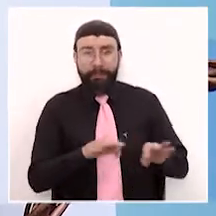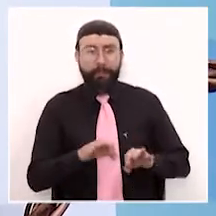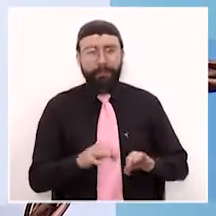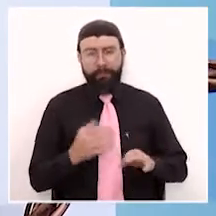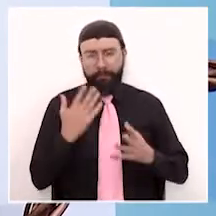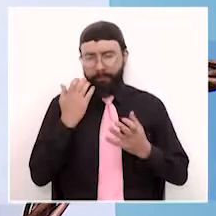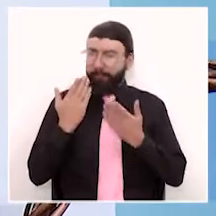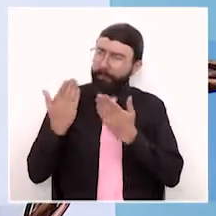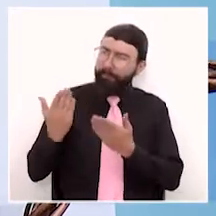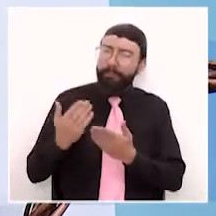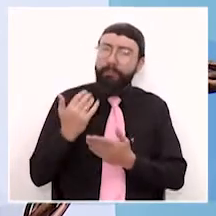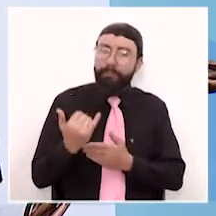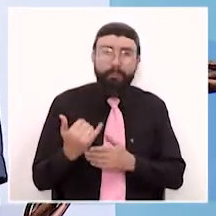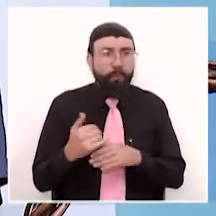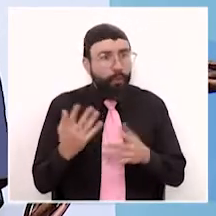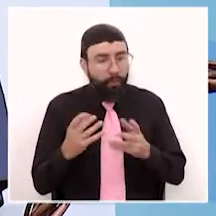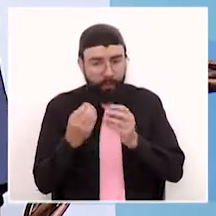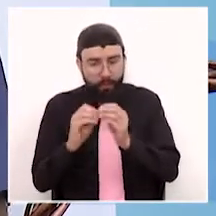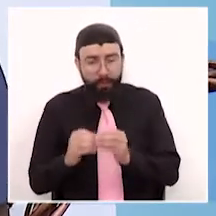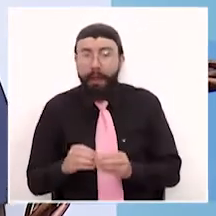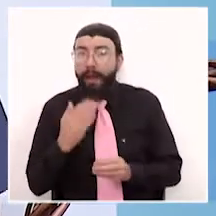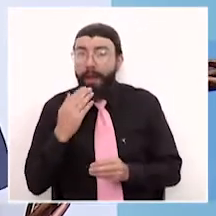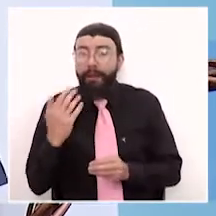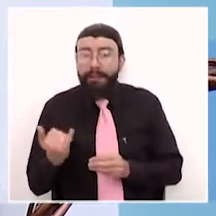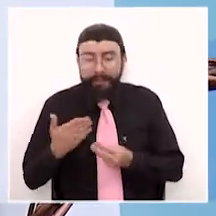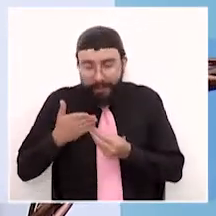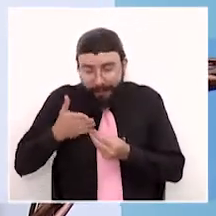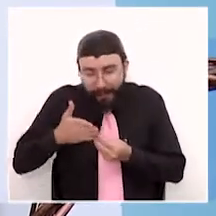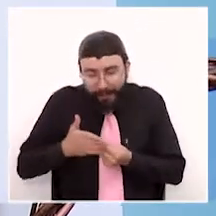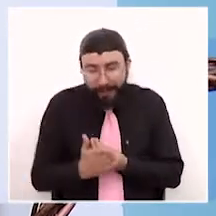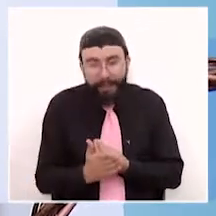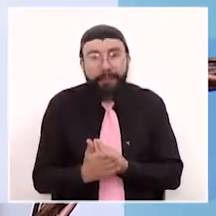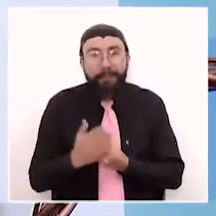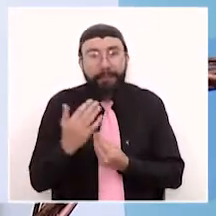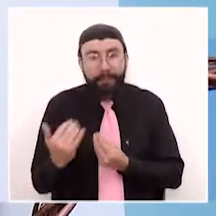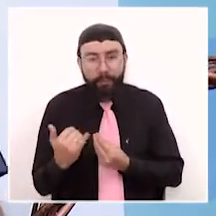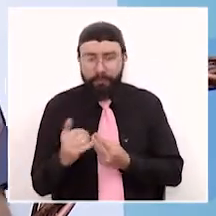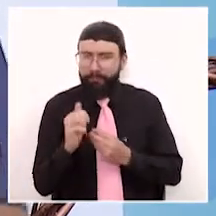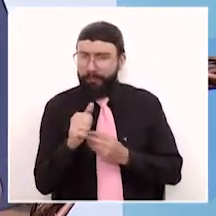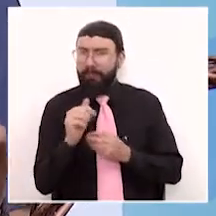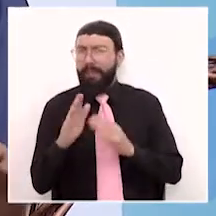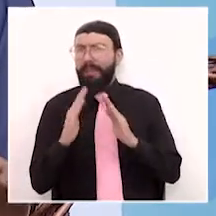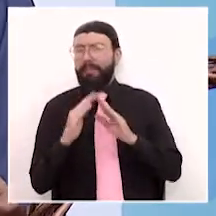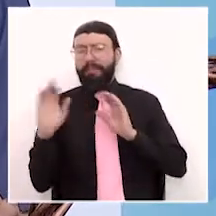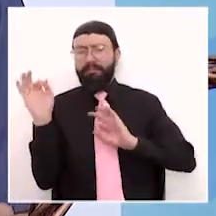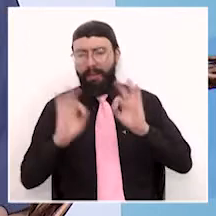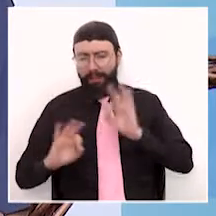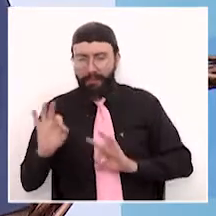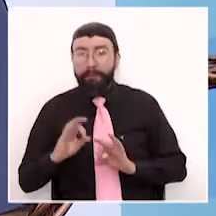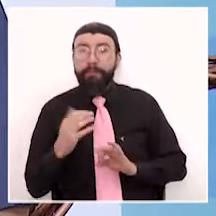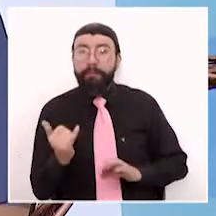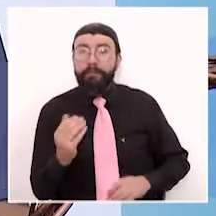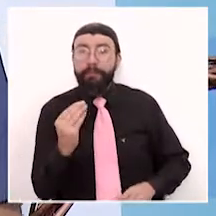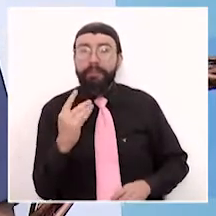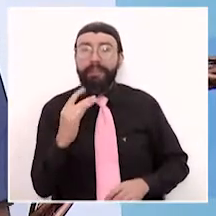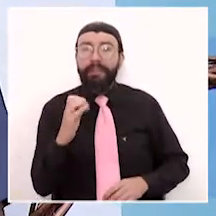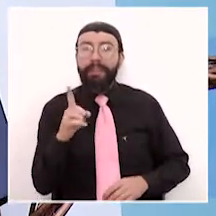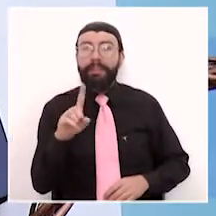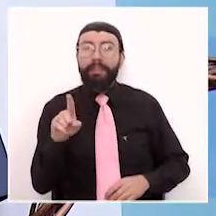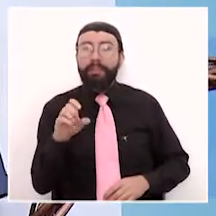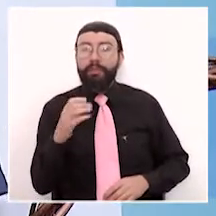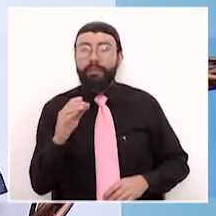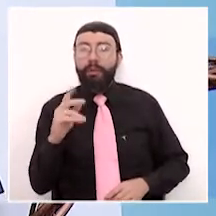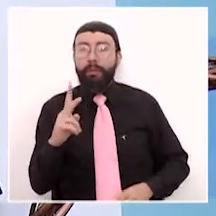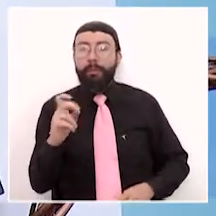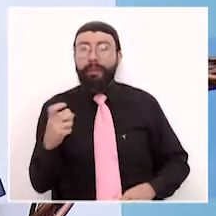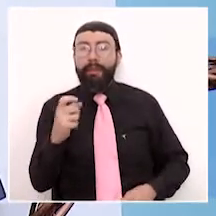mostrarles a todos ustedes una fórmula de un queso vegano que pueden preparar en sus hogares para que coman y complementen con estos panes de los cuales